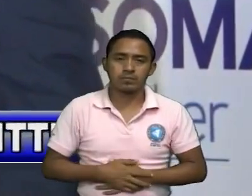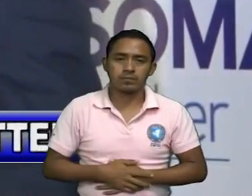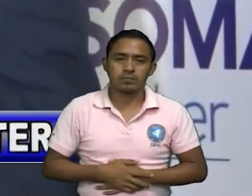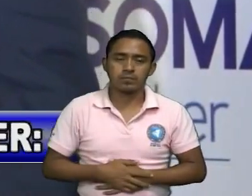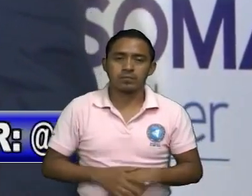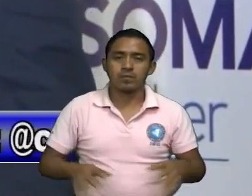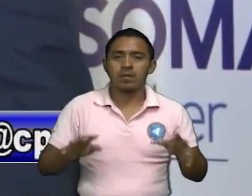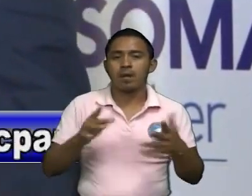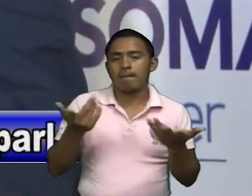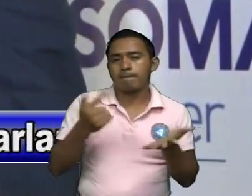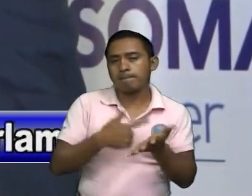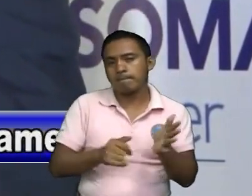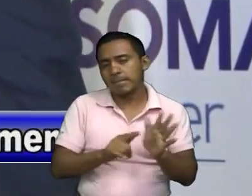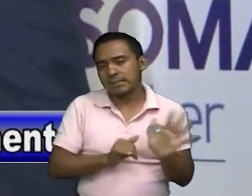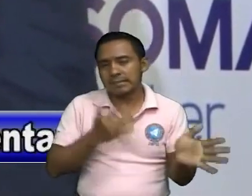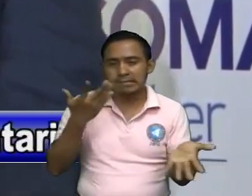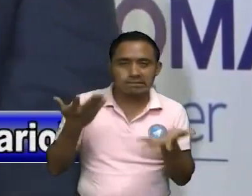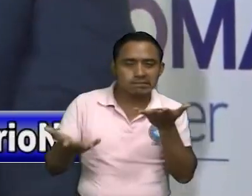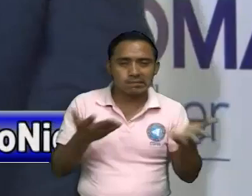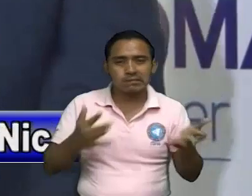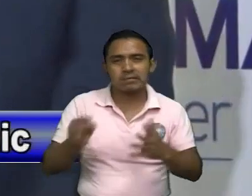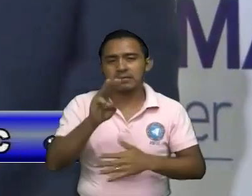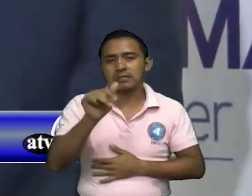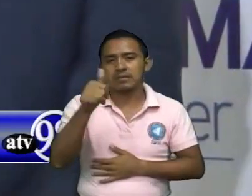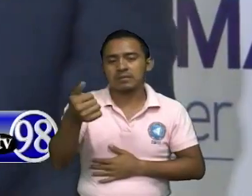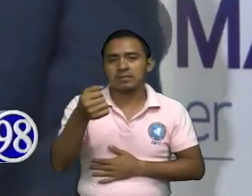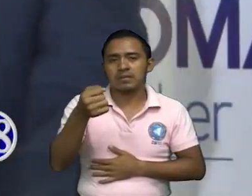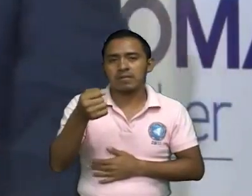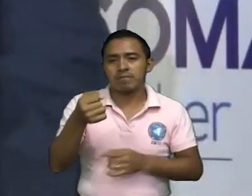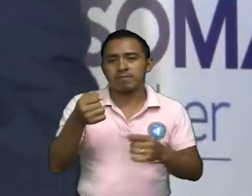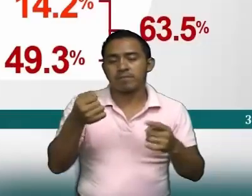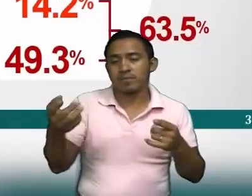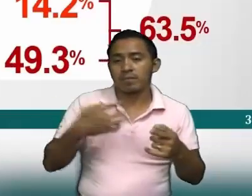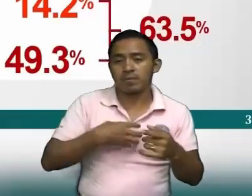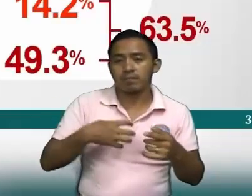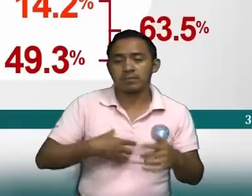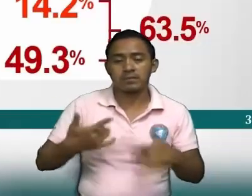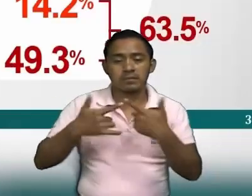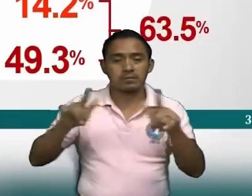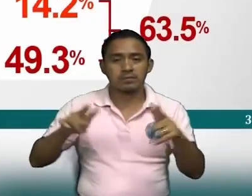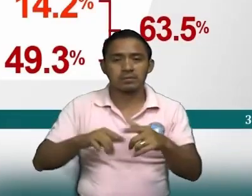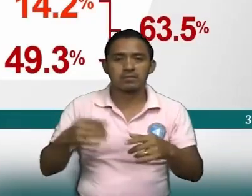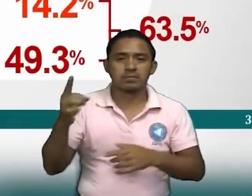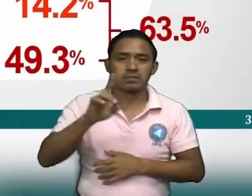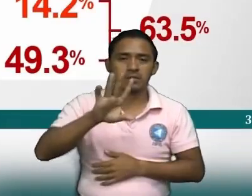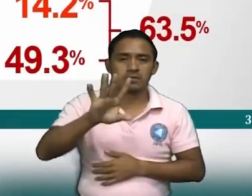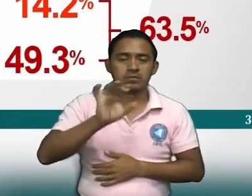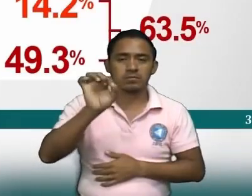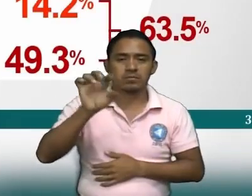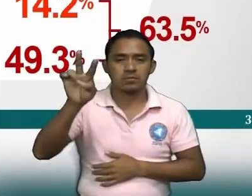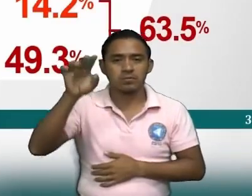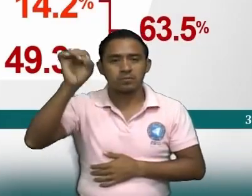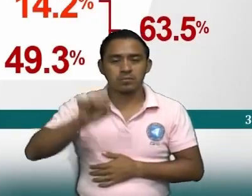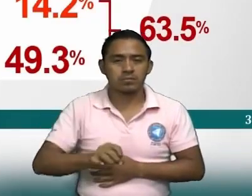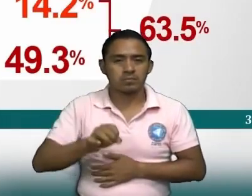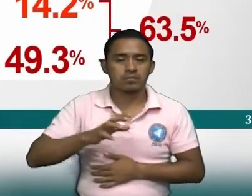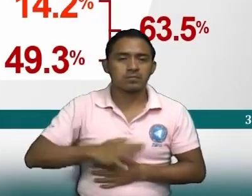11.8%. Un voto probable de ese 36% que queda como independiente duro es